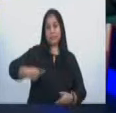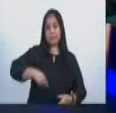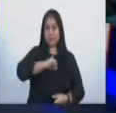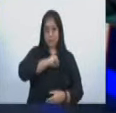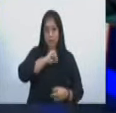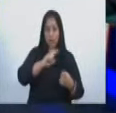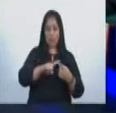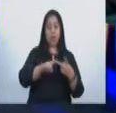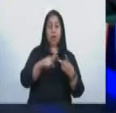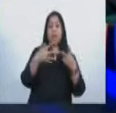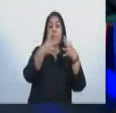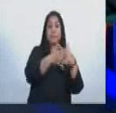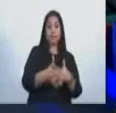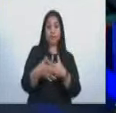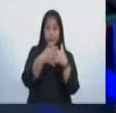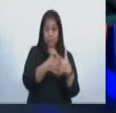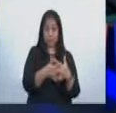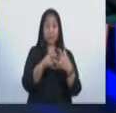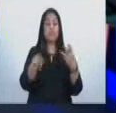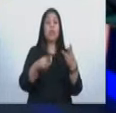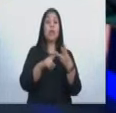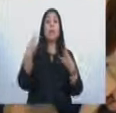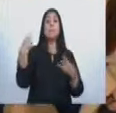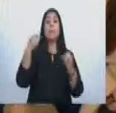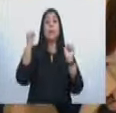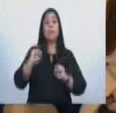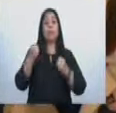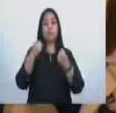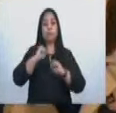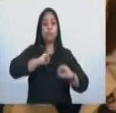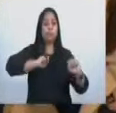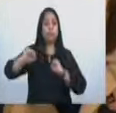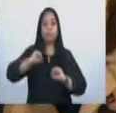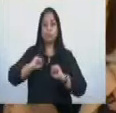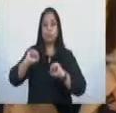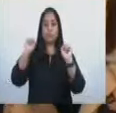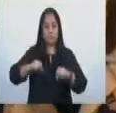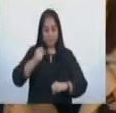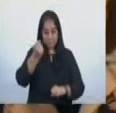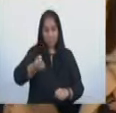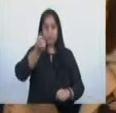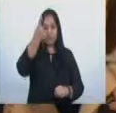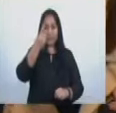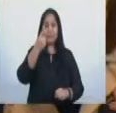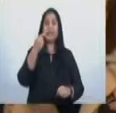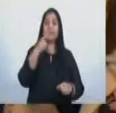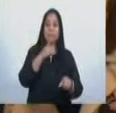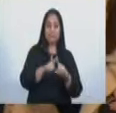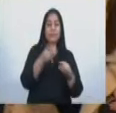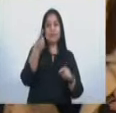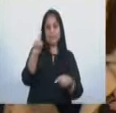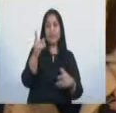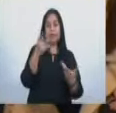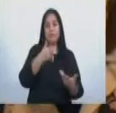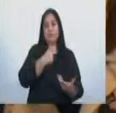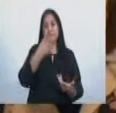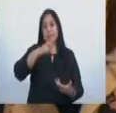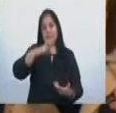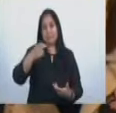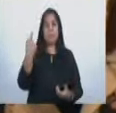los Estados Unidos de América para lograr generar esa comprensión de eh lo que se